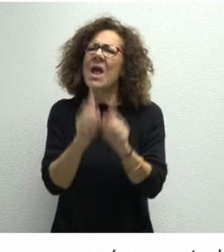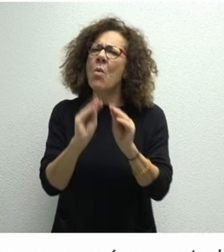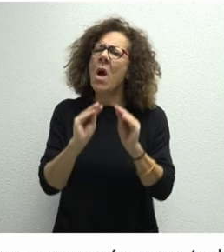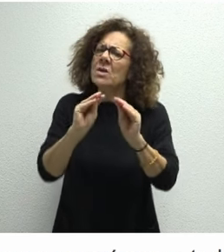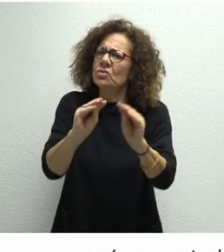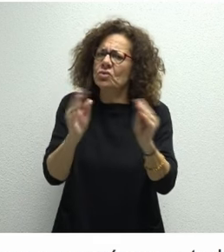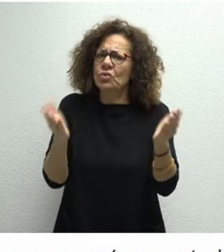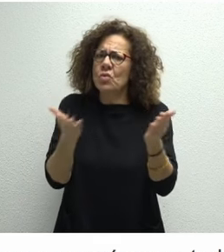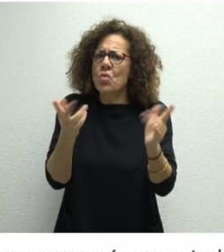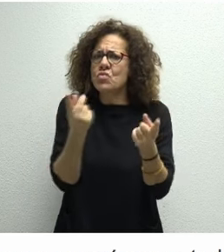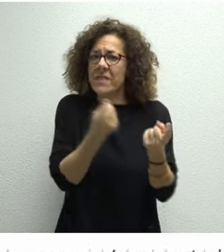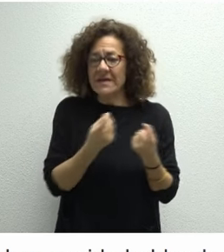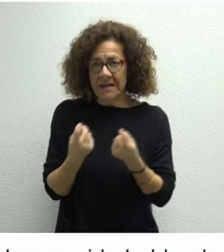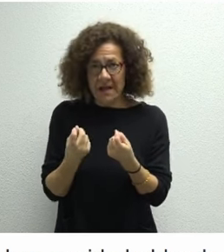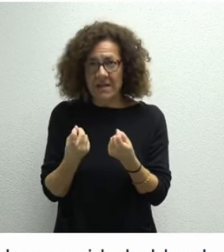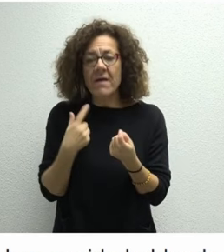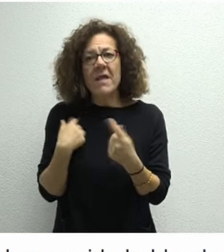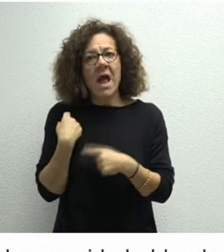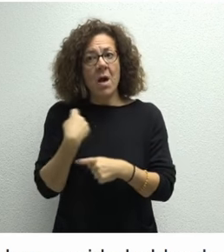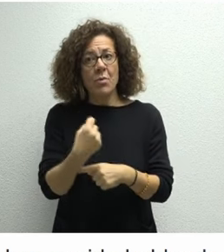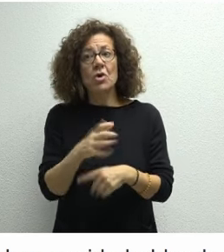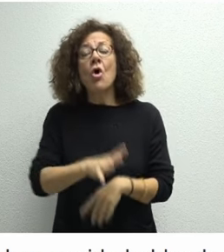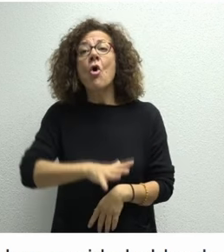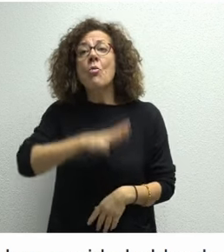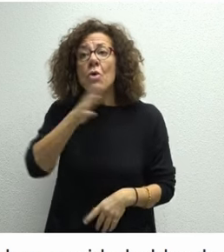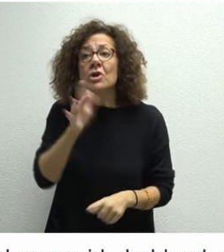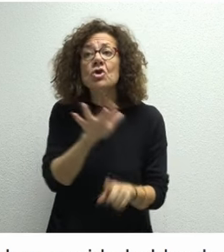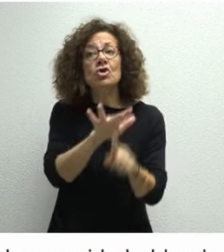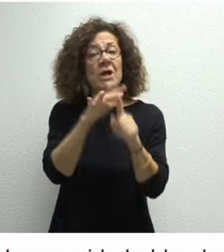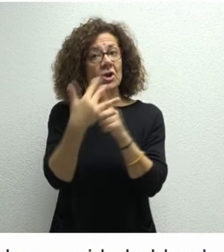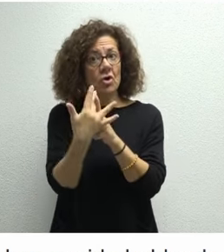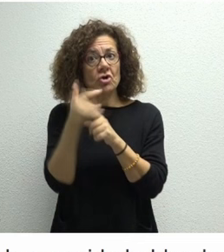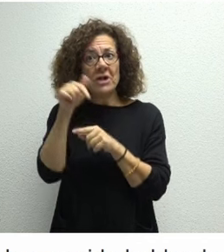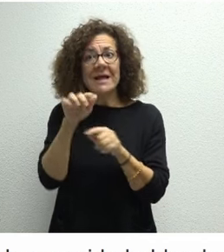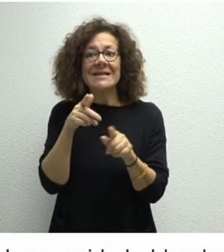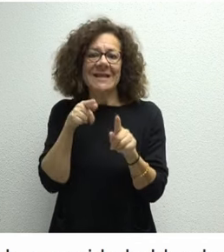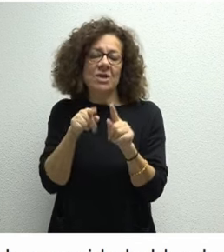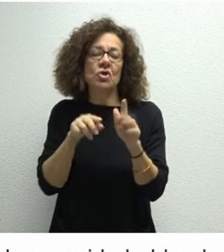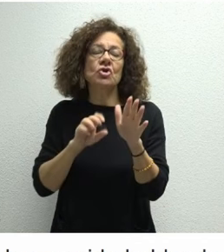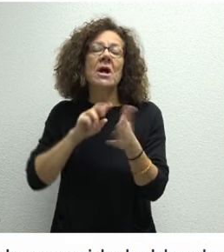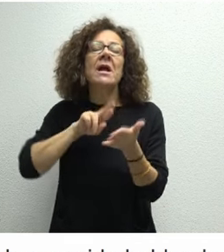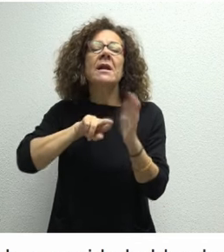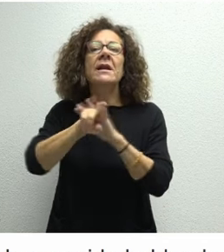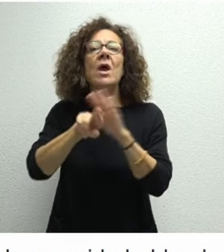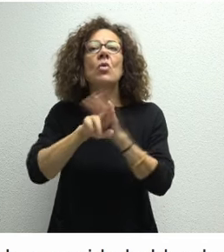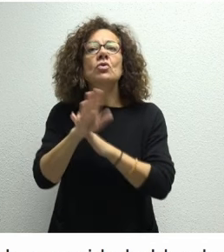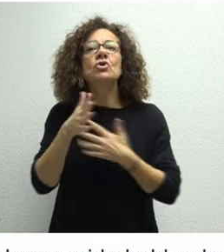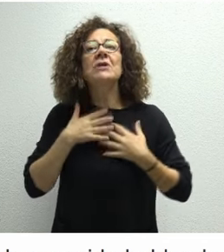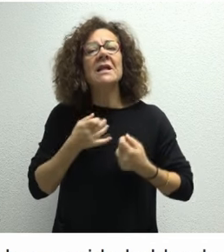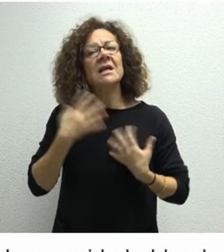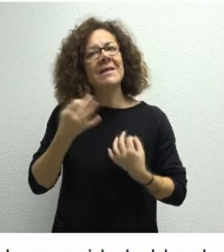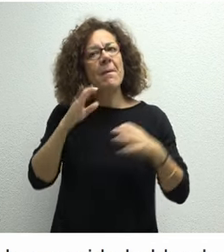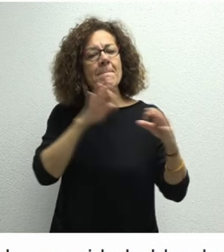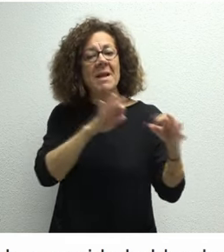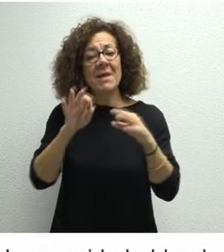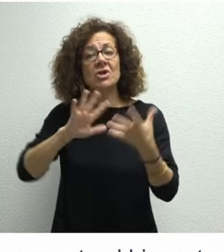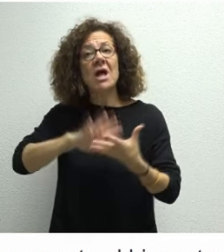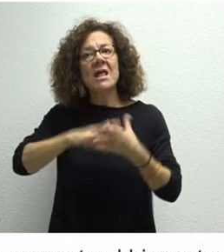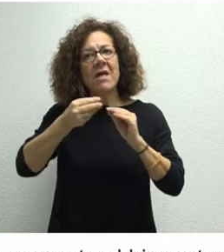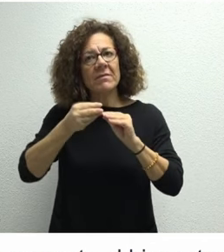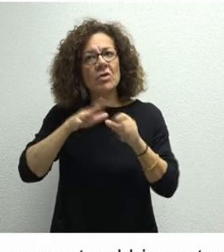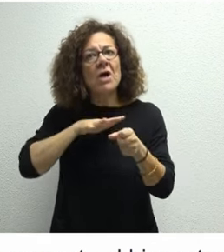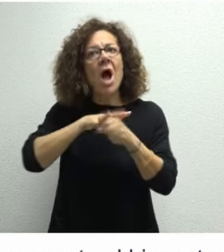sea su su necesidad No de apoyo por eso los entornos en este caso los recursos sanitarios deben estar preparados y adaptados a